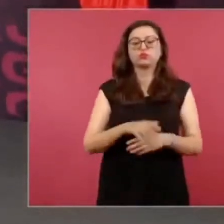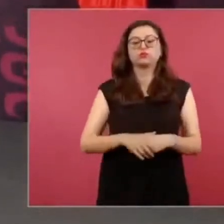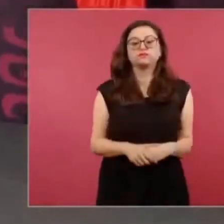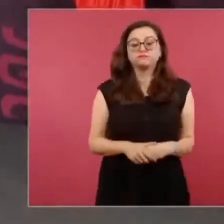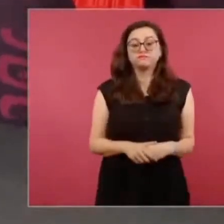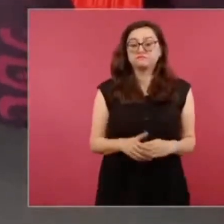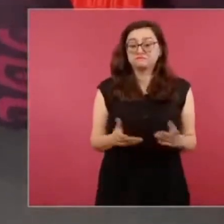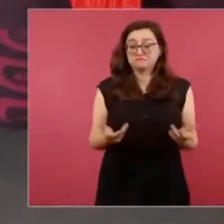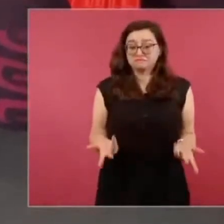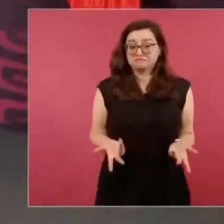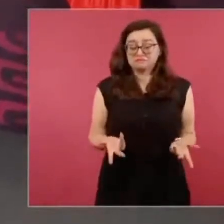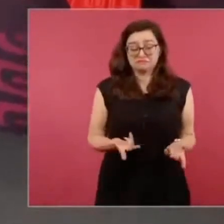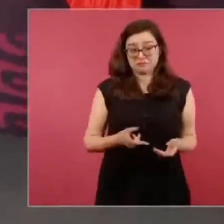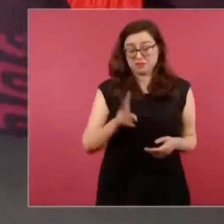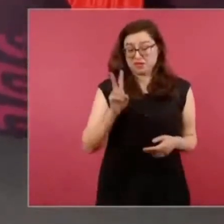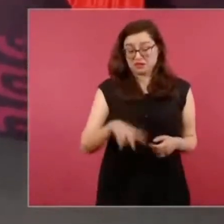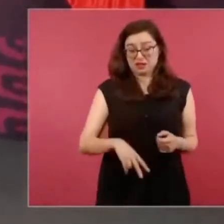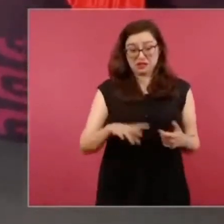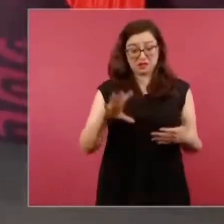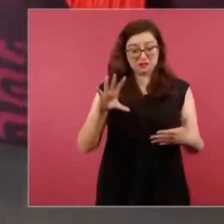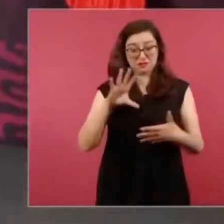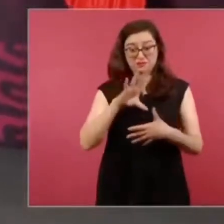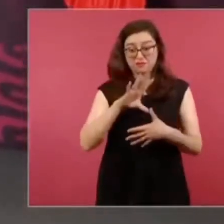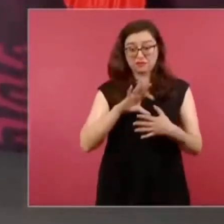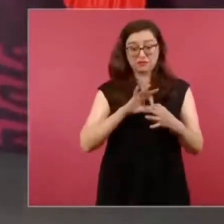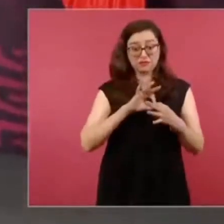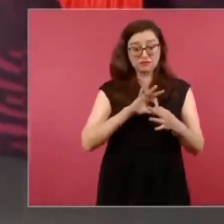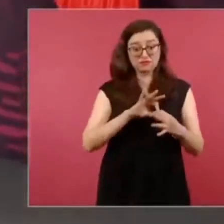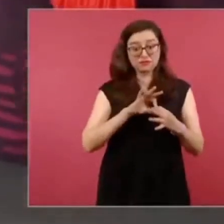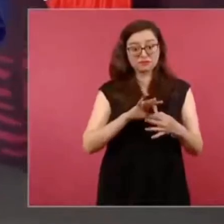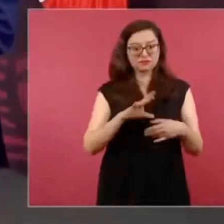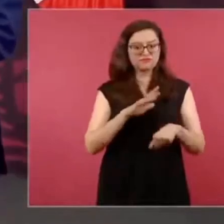son muchos los lazos, pues, de amistad, de